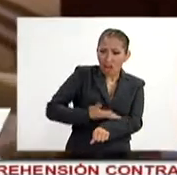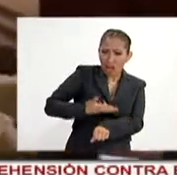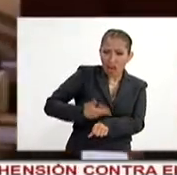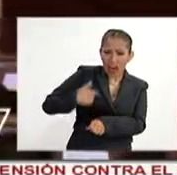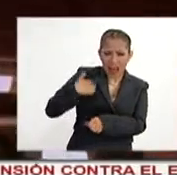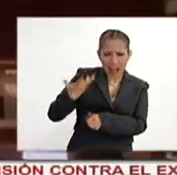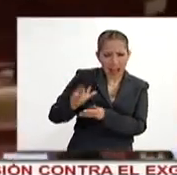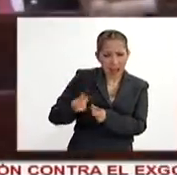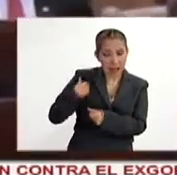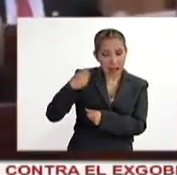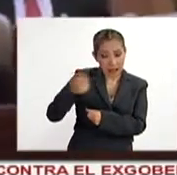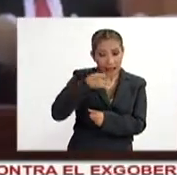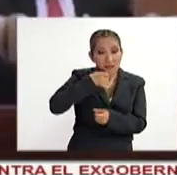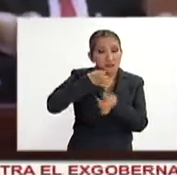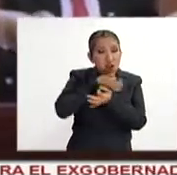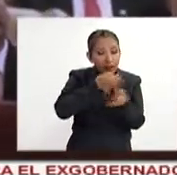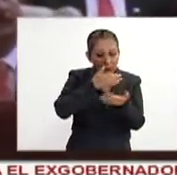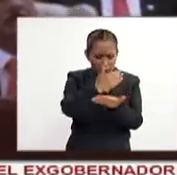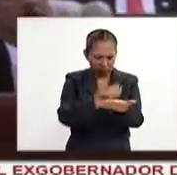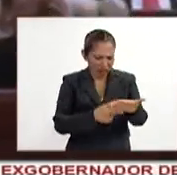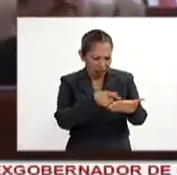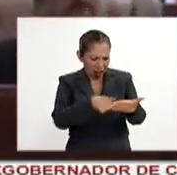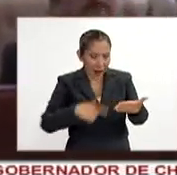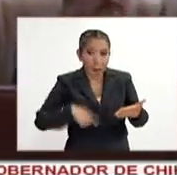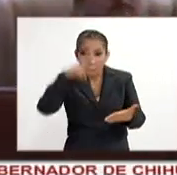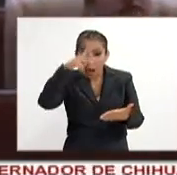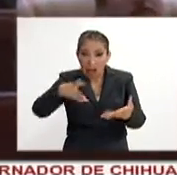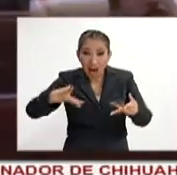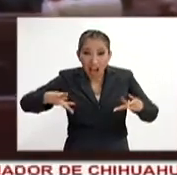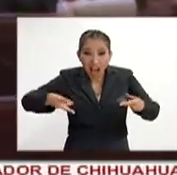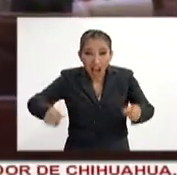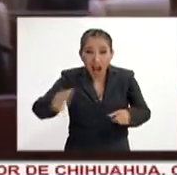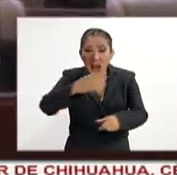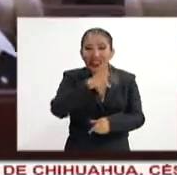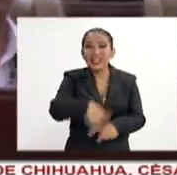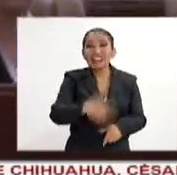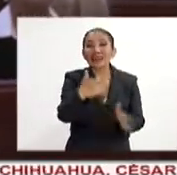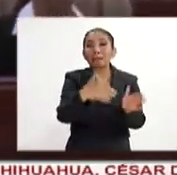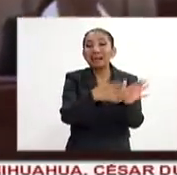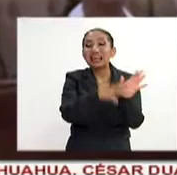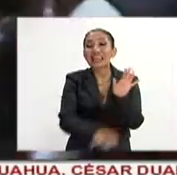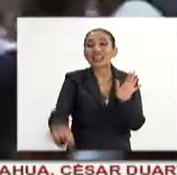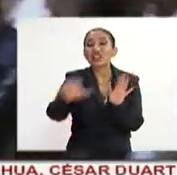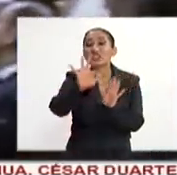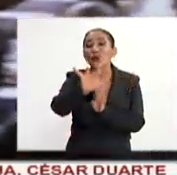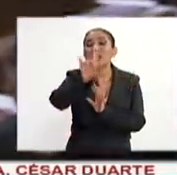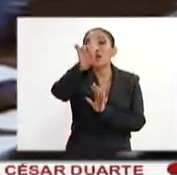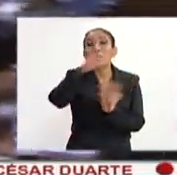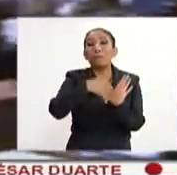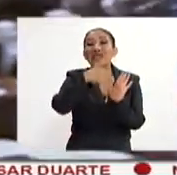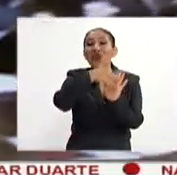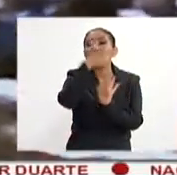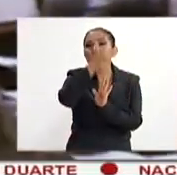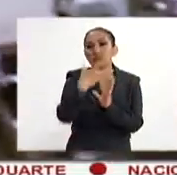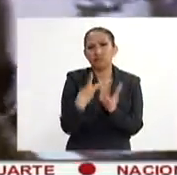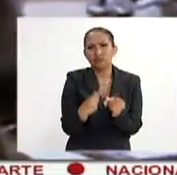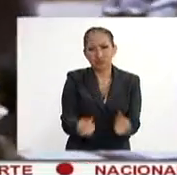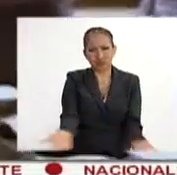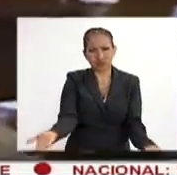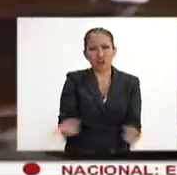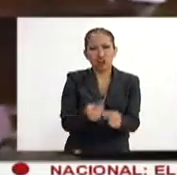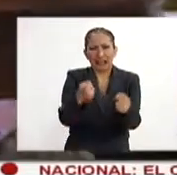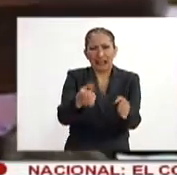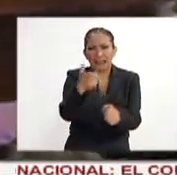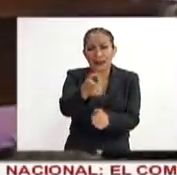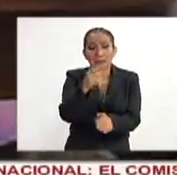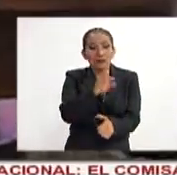ello, de acuerdo con dicho informe, le cuesta al país, a los mexicanos, 13.551 millones de pesos. En ese